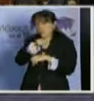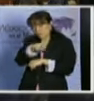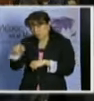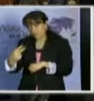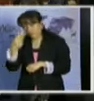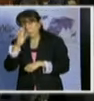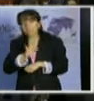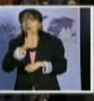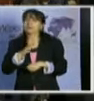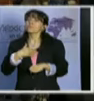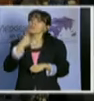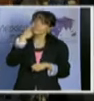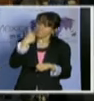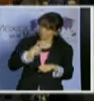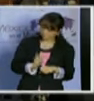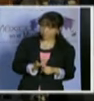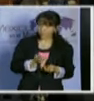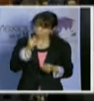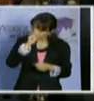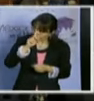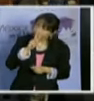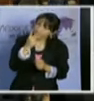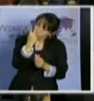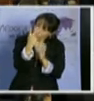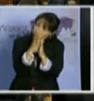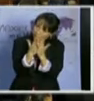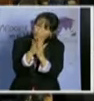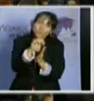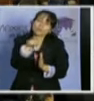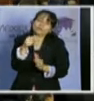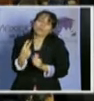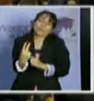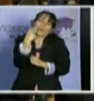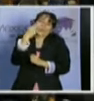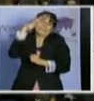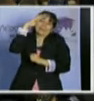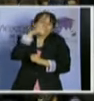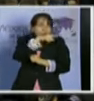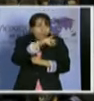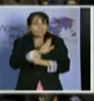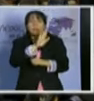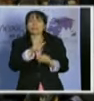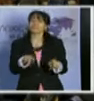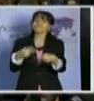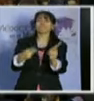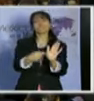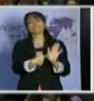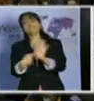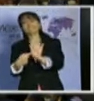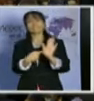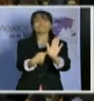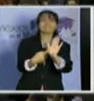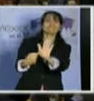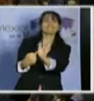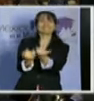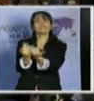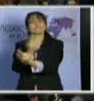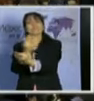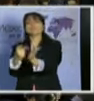quiero recomendar 2 libros que acaba de editar la Cancillería y que yo pediría que le entregáramos por lo menos a